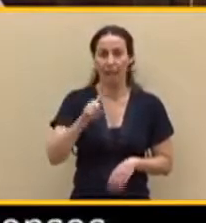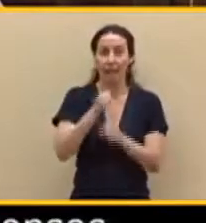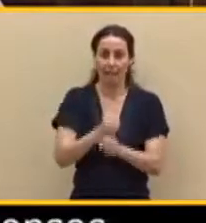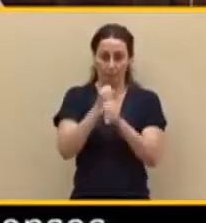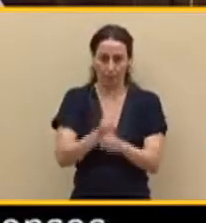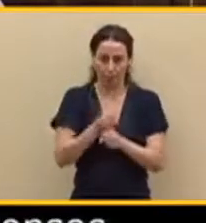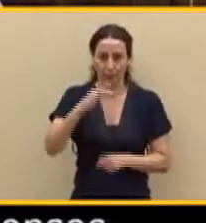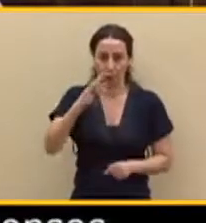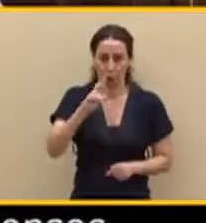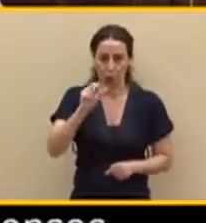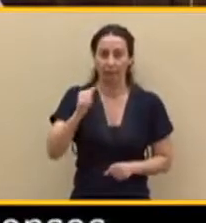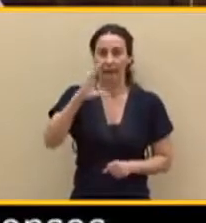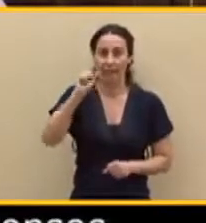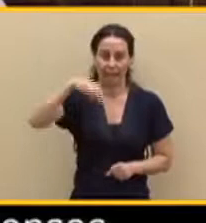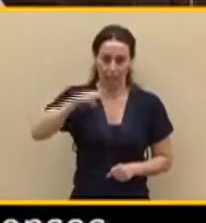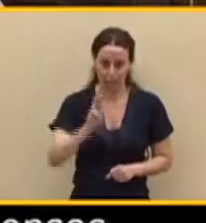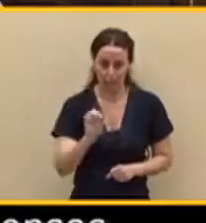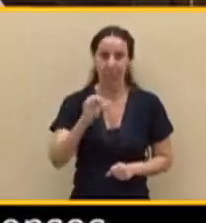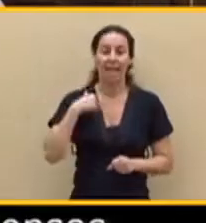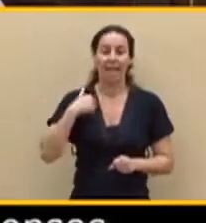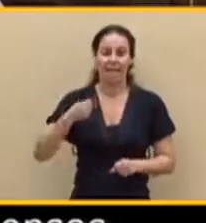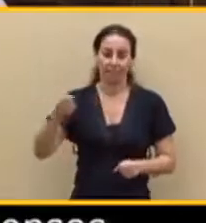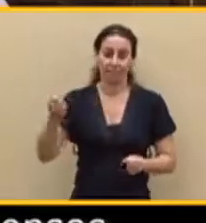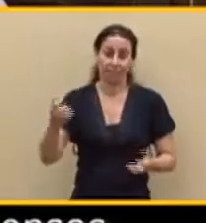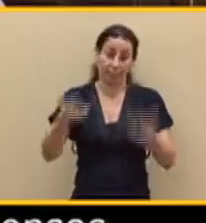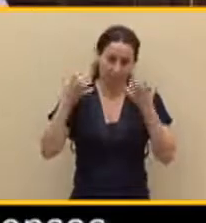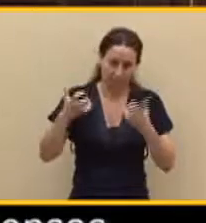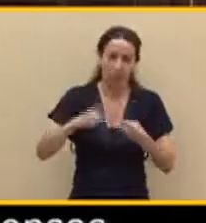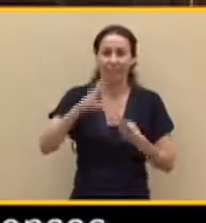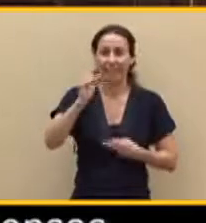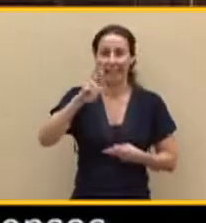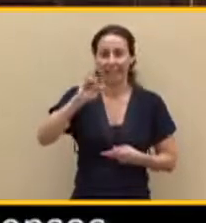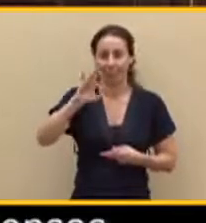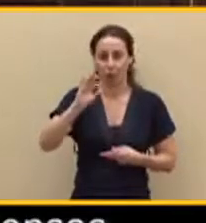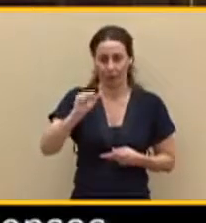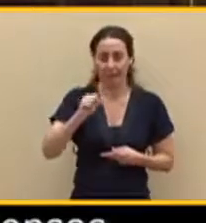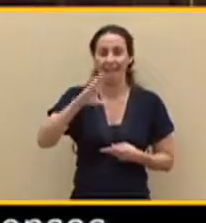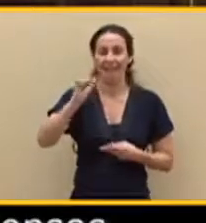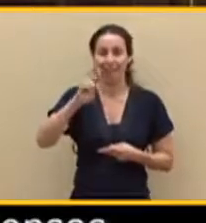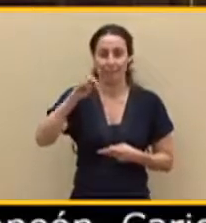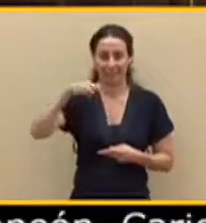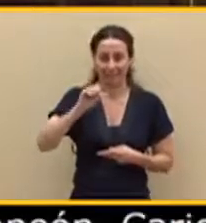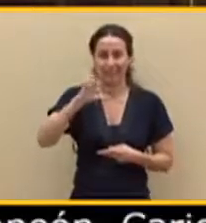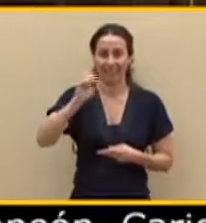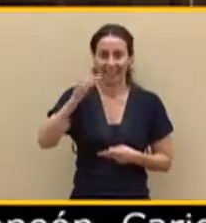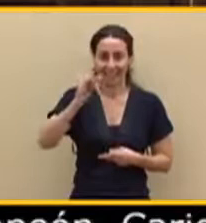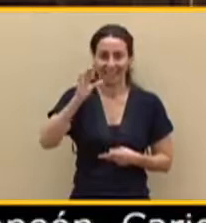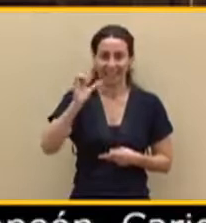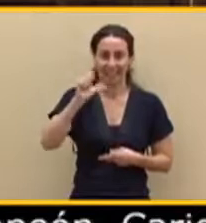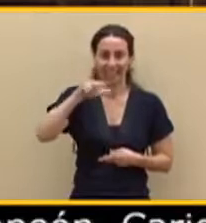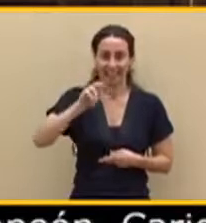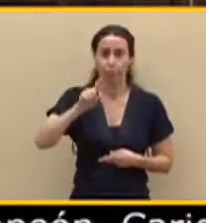CAM, Campeón, Carioca, Carmelitas, Castellano, Catis, Ciudad del